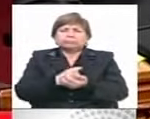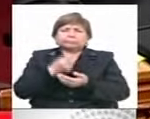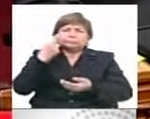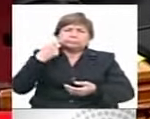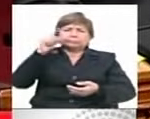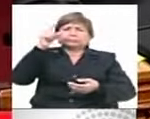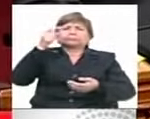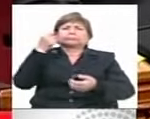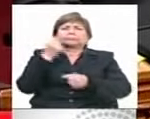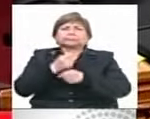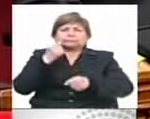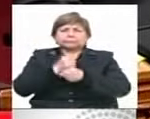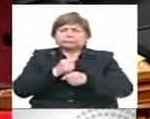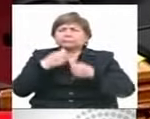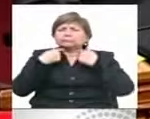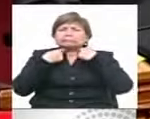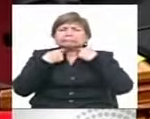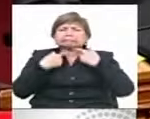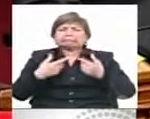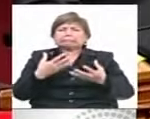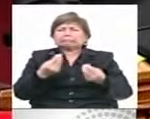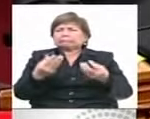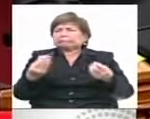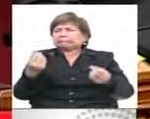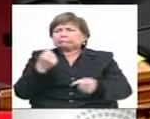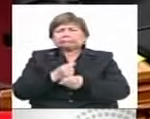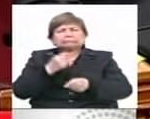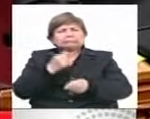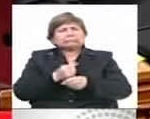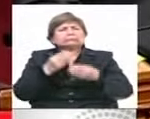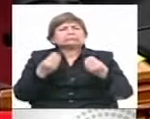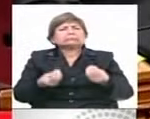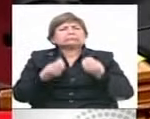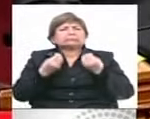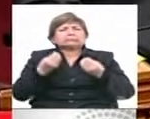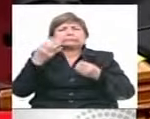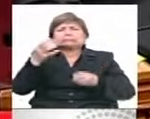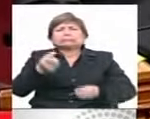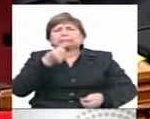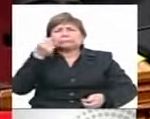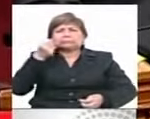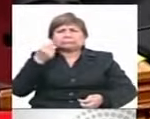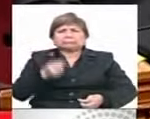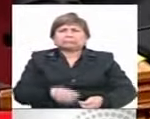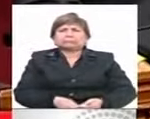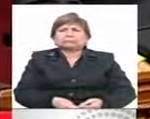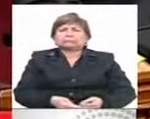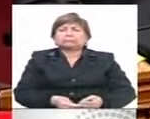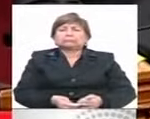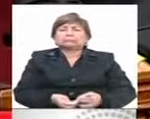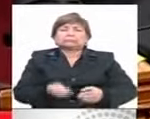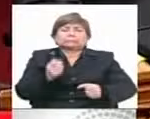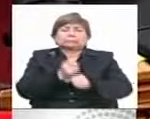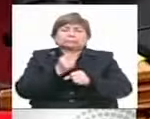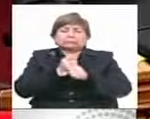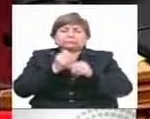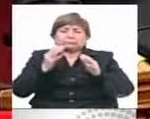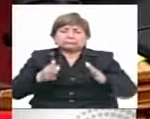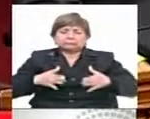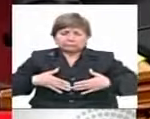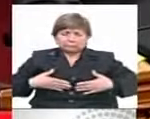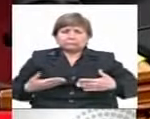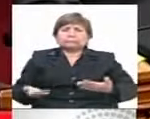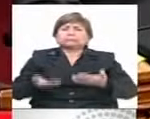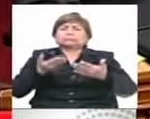millones de puestos de trabajo que se han perdido, cómo se va a lograr que los trabajadores puedan llevar un